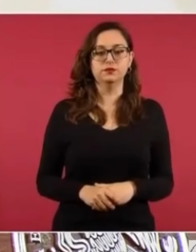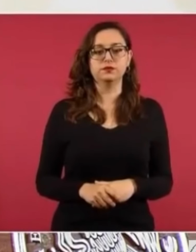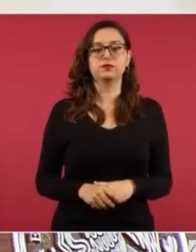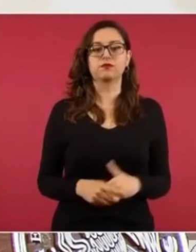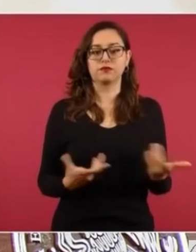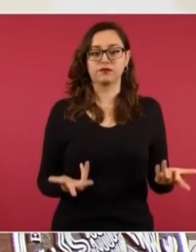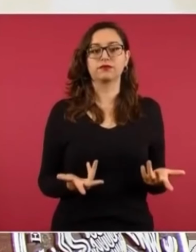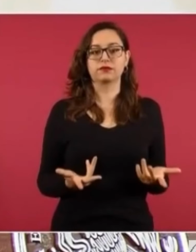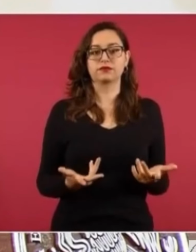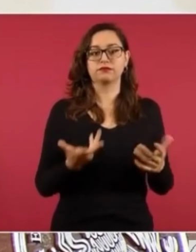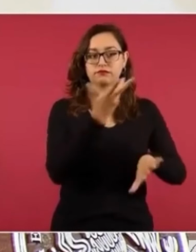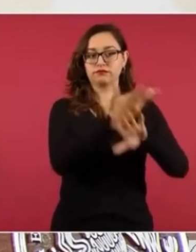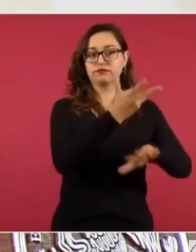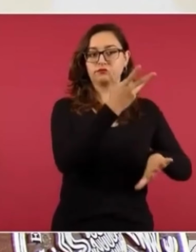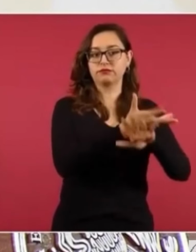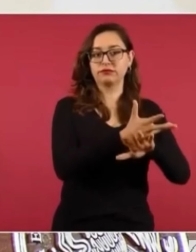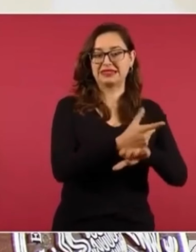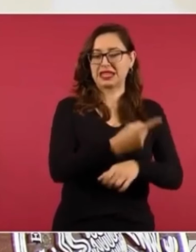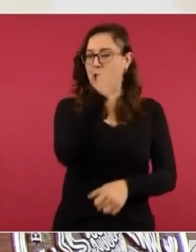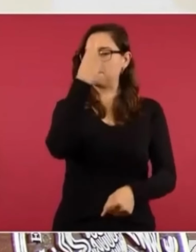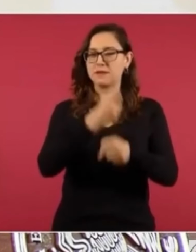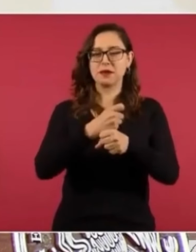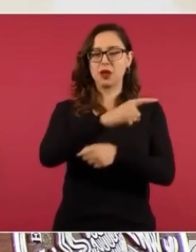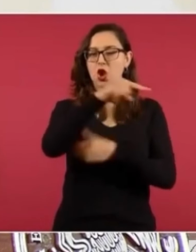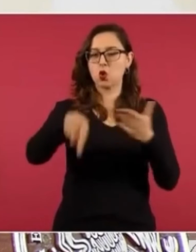el primer socio comercial de Estados Unidos